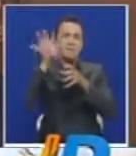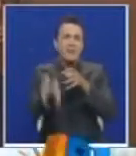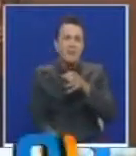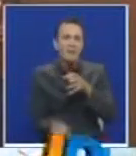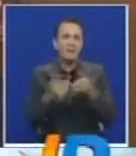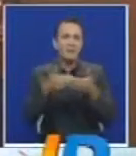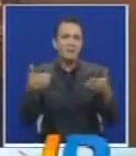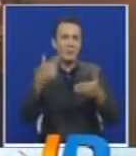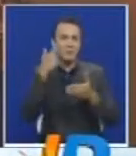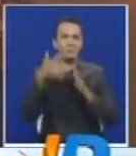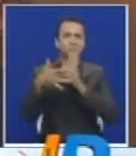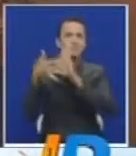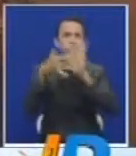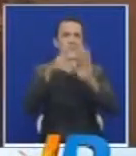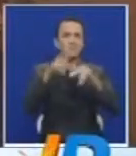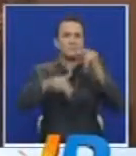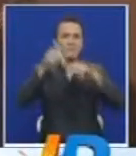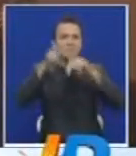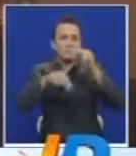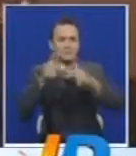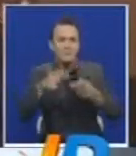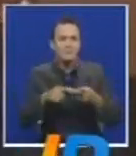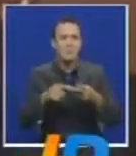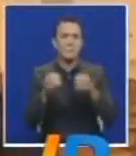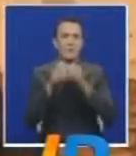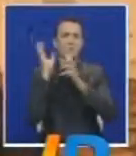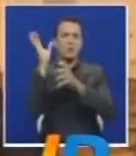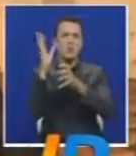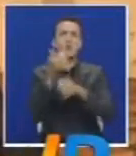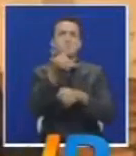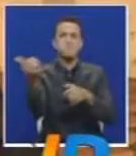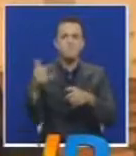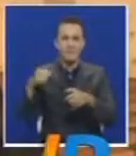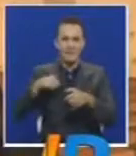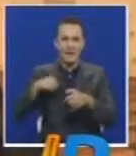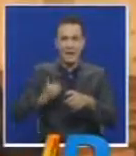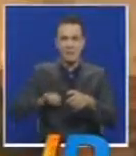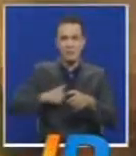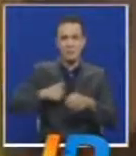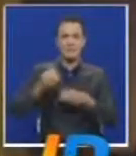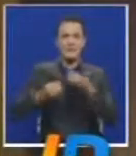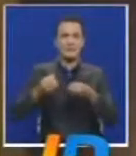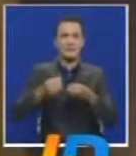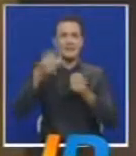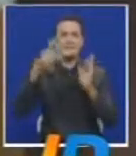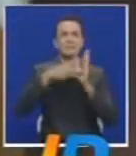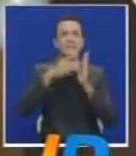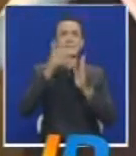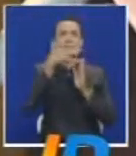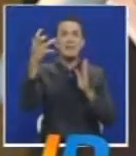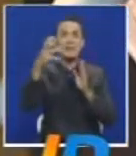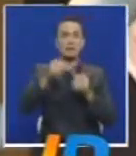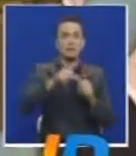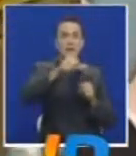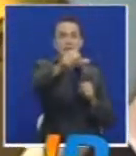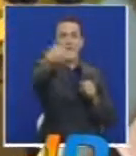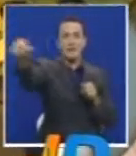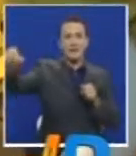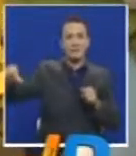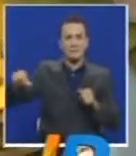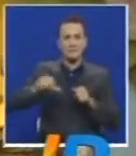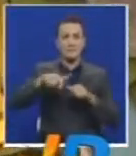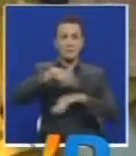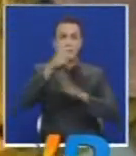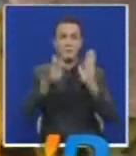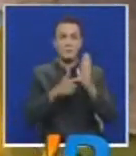obra, elementos que encontramos en la bodega mismo. En 3.500 metros de arquitectura se presentan 200 trajes elaborados para 6